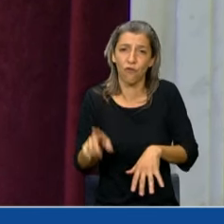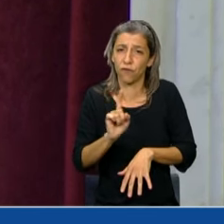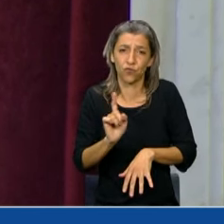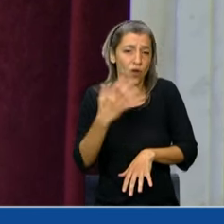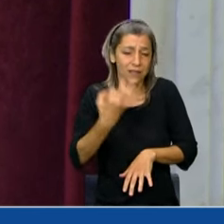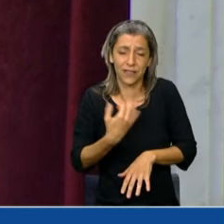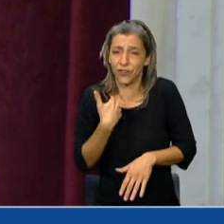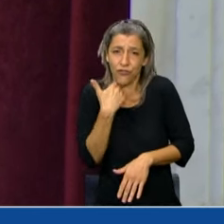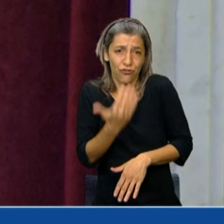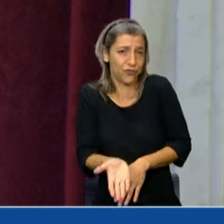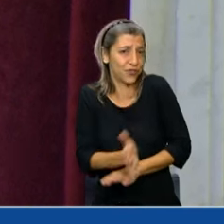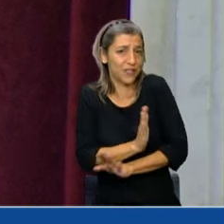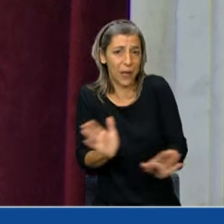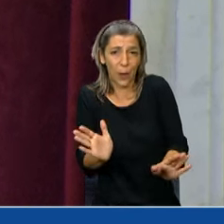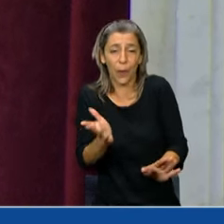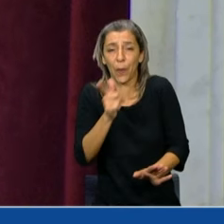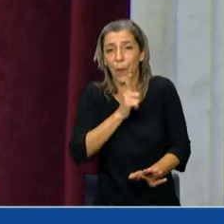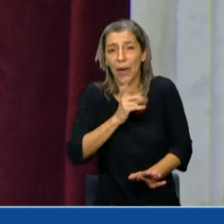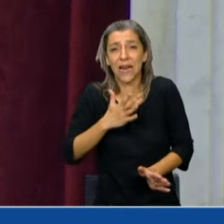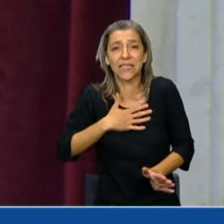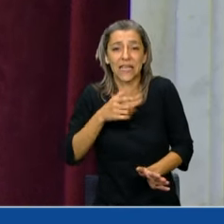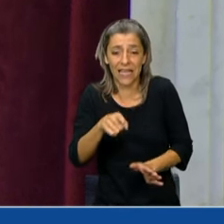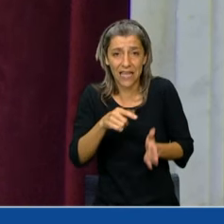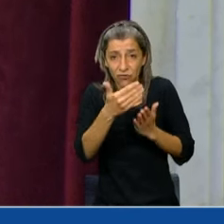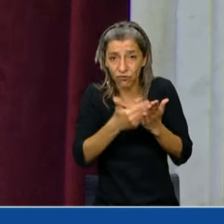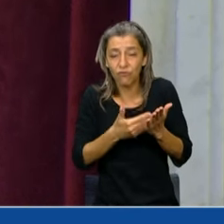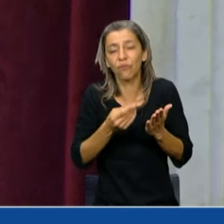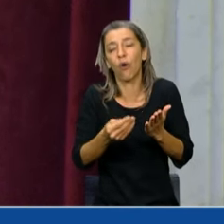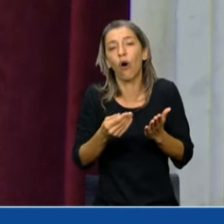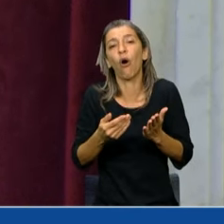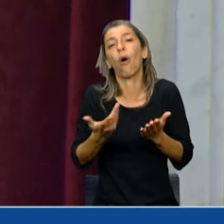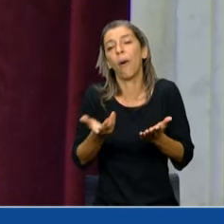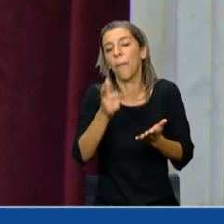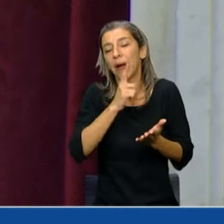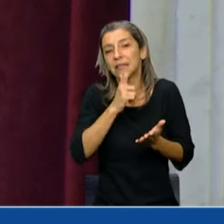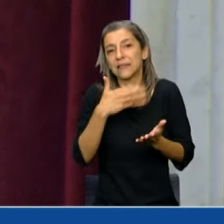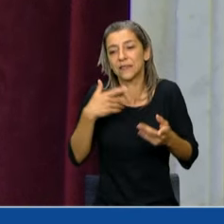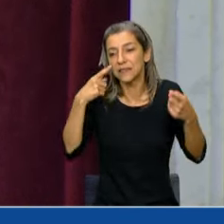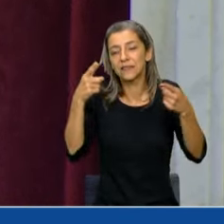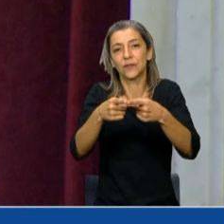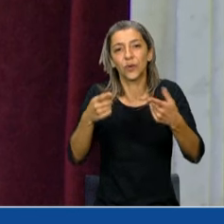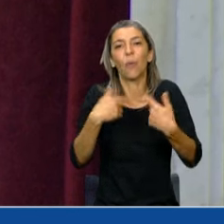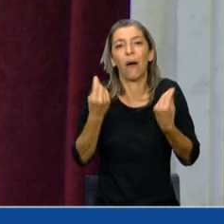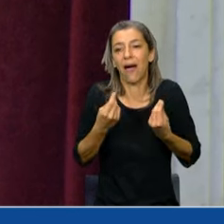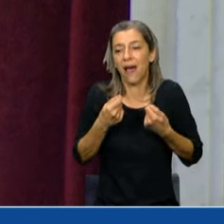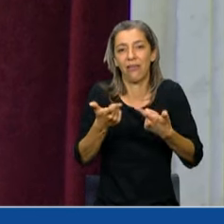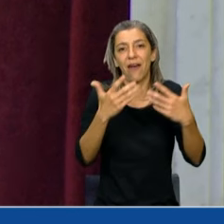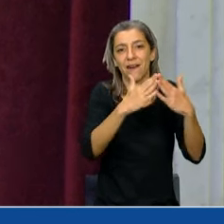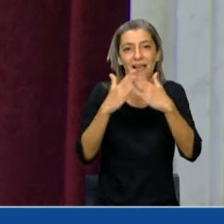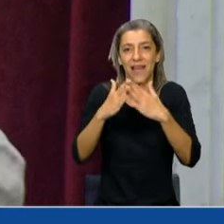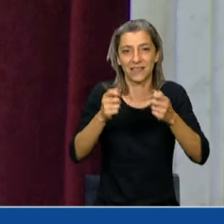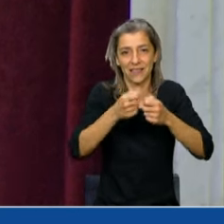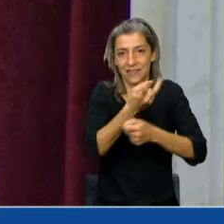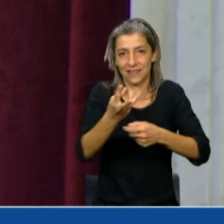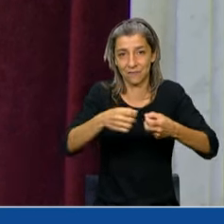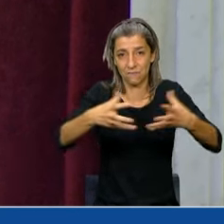objetivo Que supongo que era estimular a que haya más viviendas dedicadas a casa habitación no es lo que se está logrando con esto y